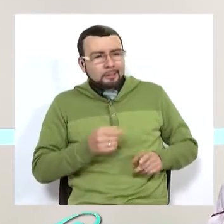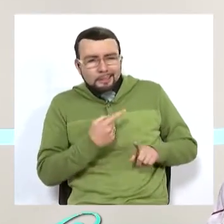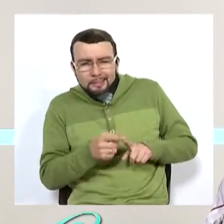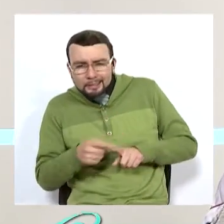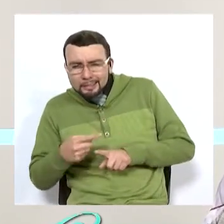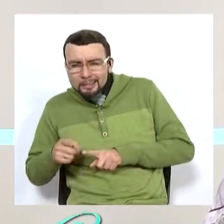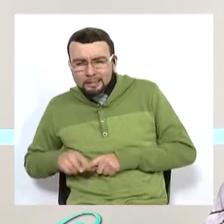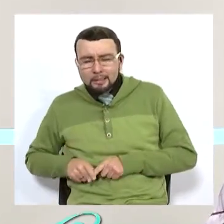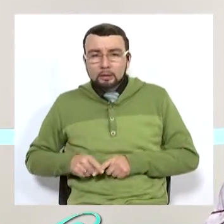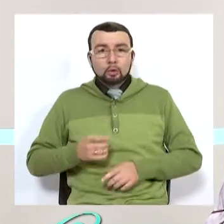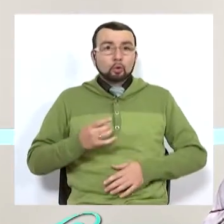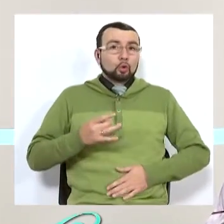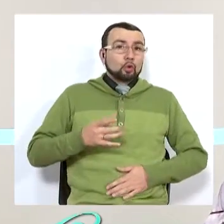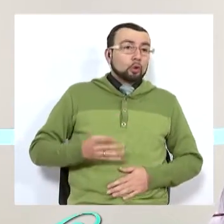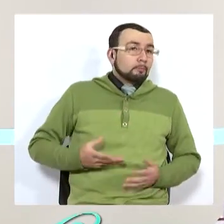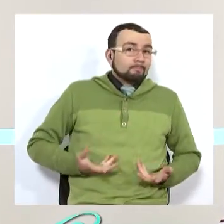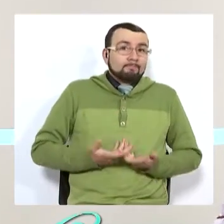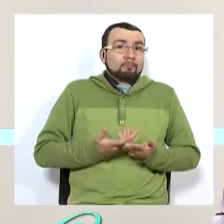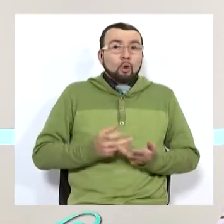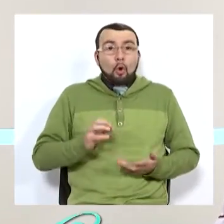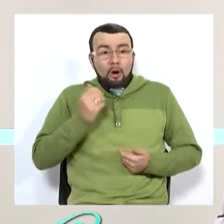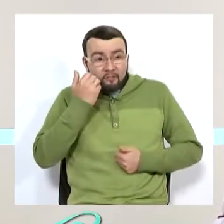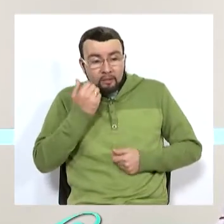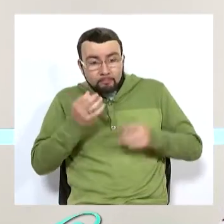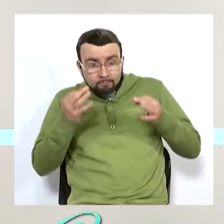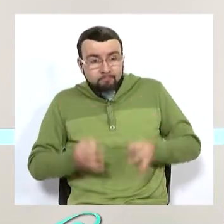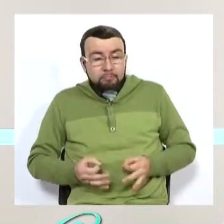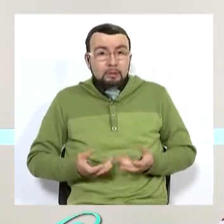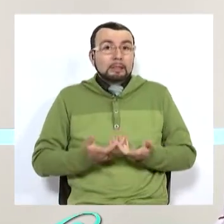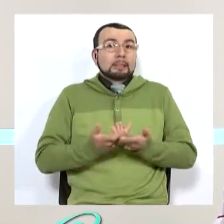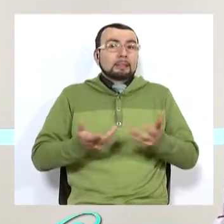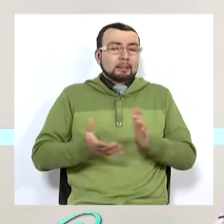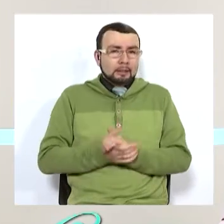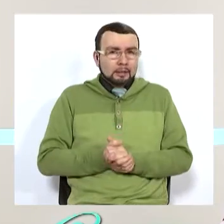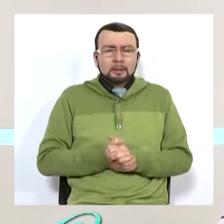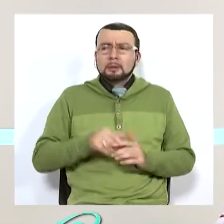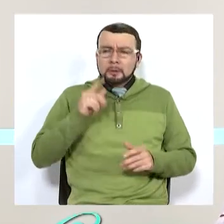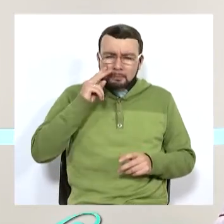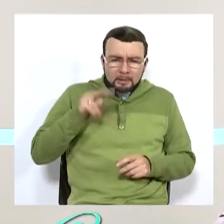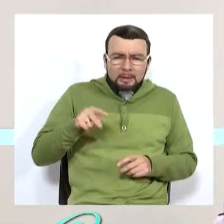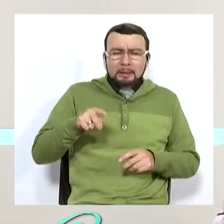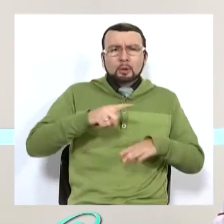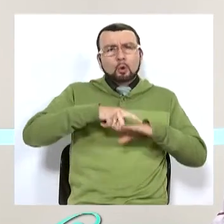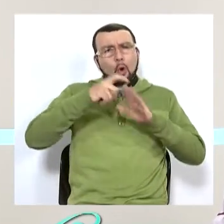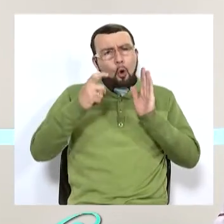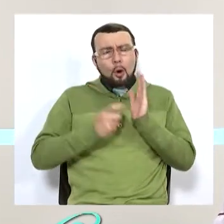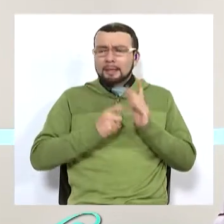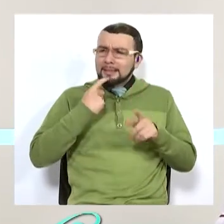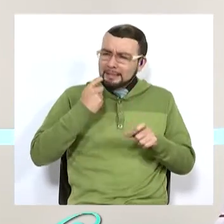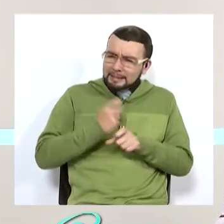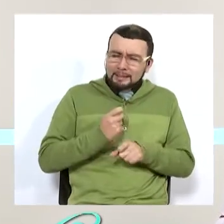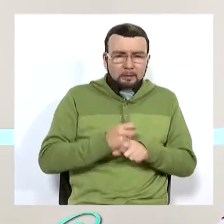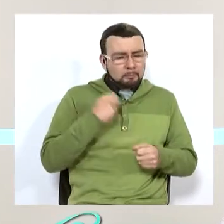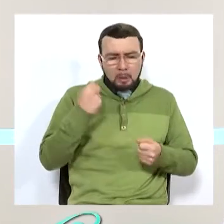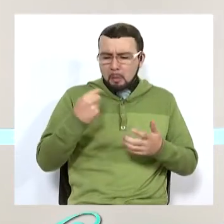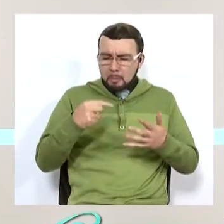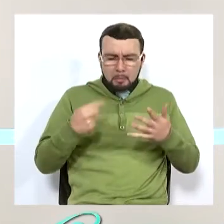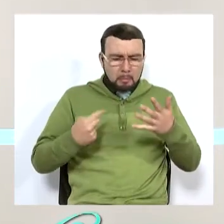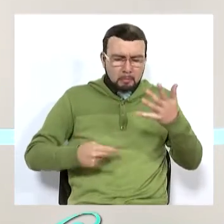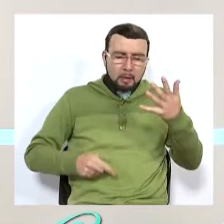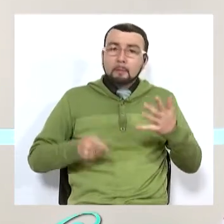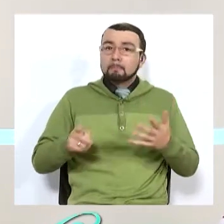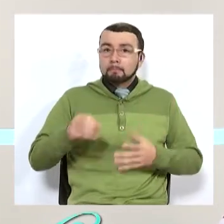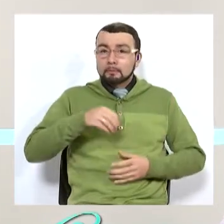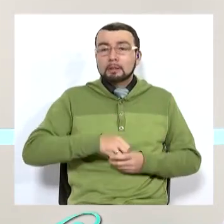dar sintomatología de dolor o de enfermedad. Entonces miremos ahí la complejidad tan importante de la cantidad de estructuras que tenemos en